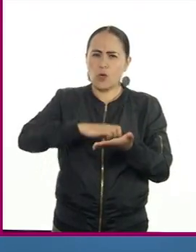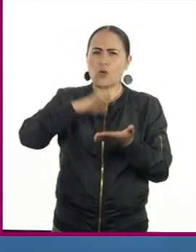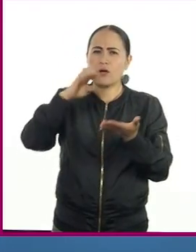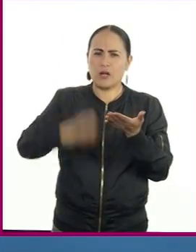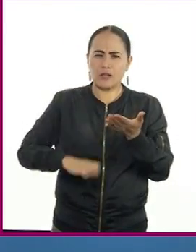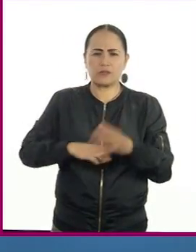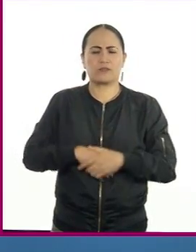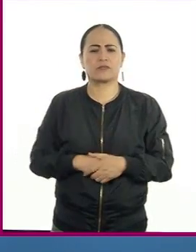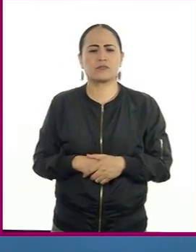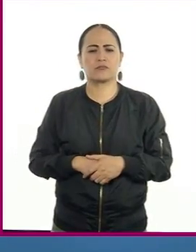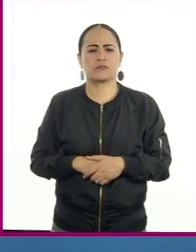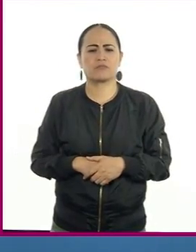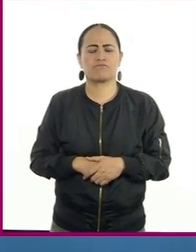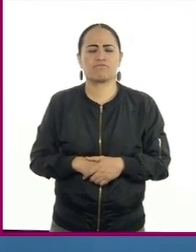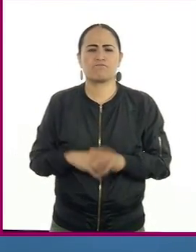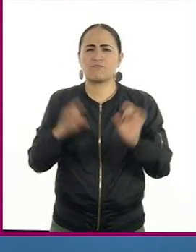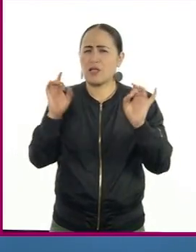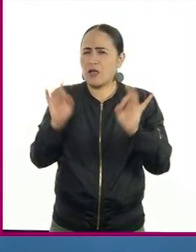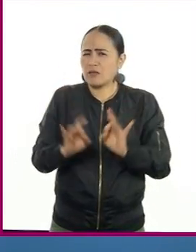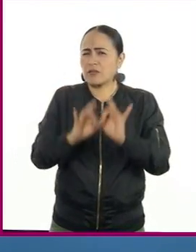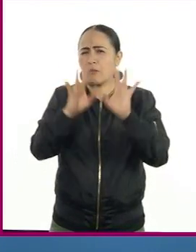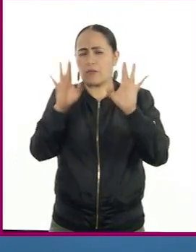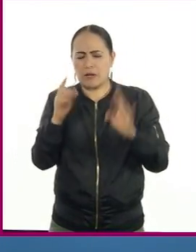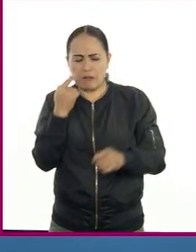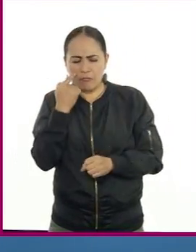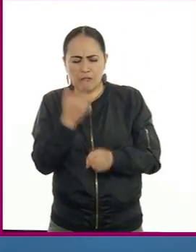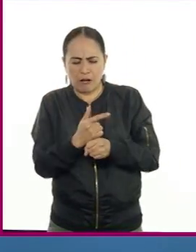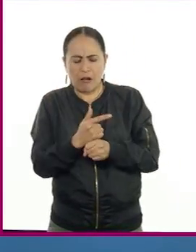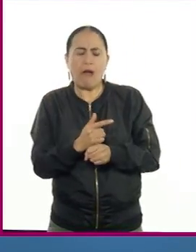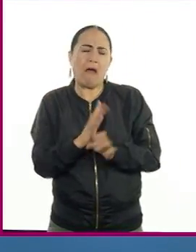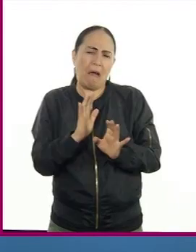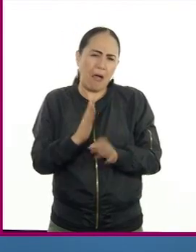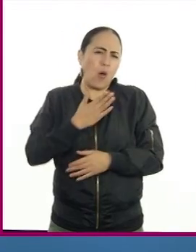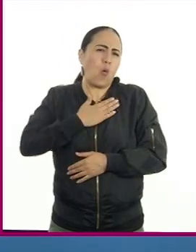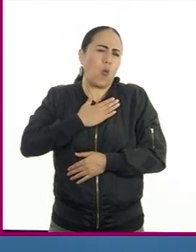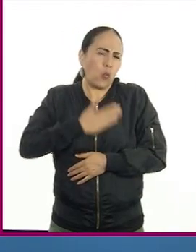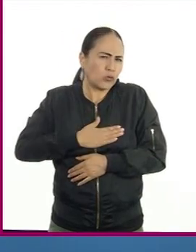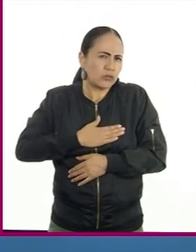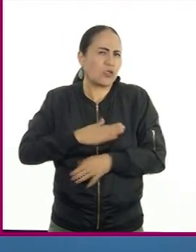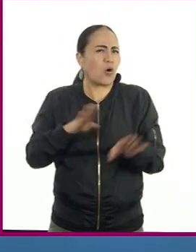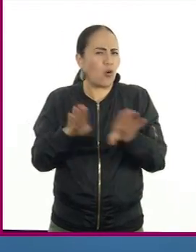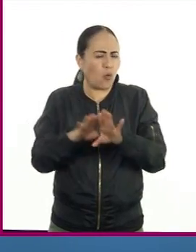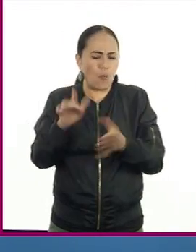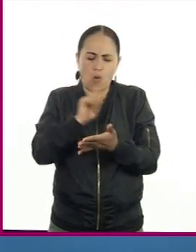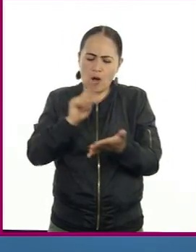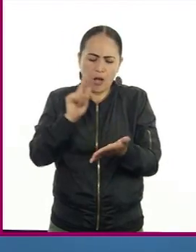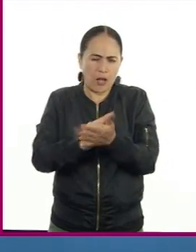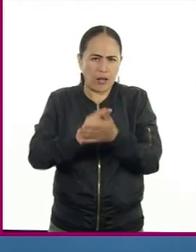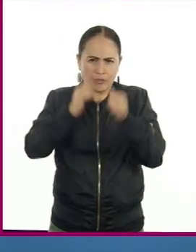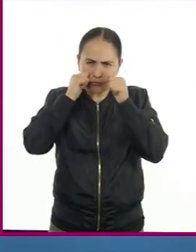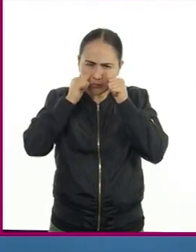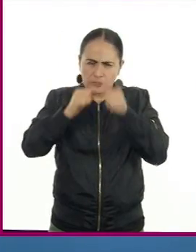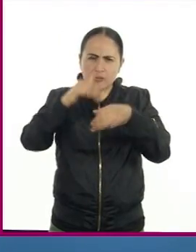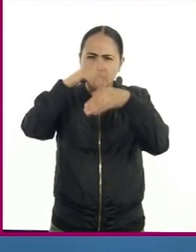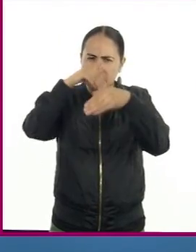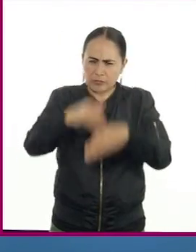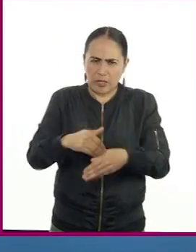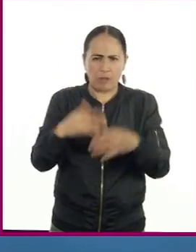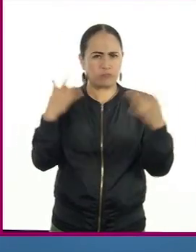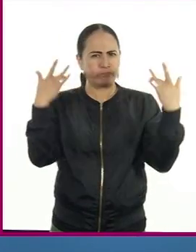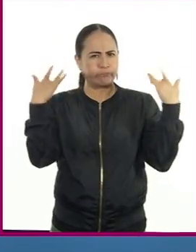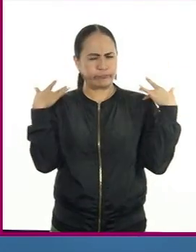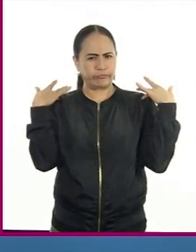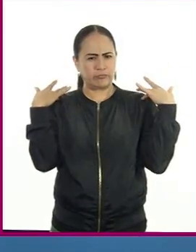cuando tratamos una situación con justicia, en apego a las leyes y de forma imparcial, en la que